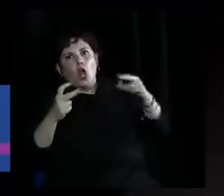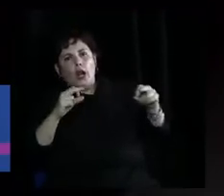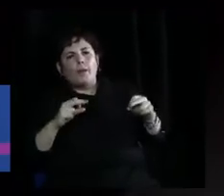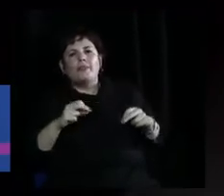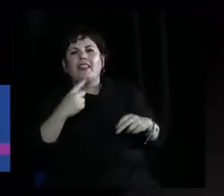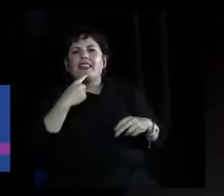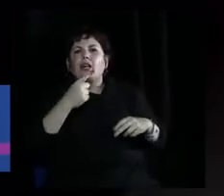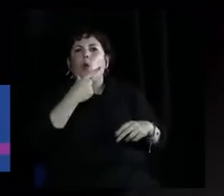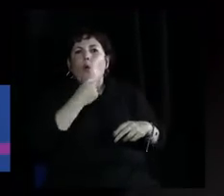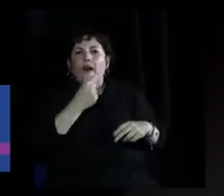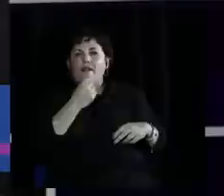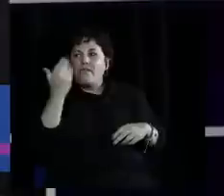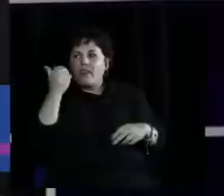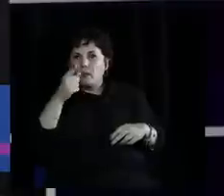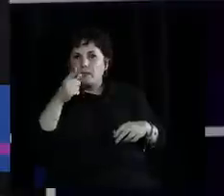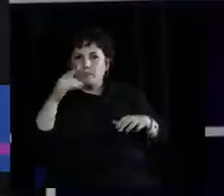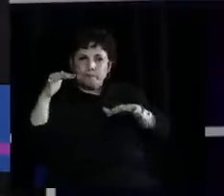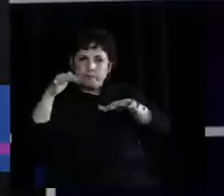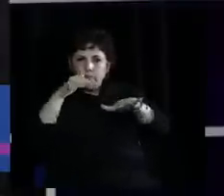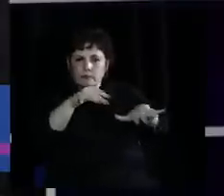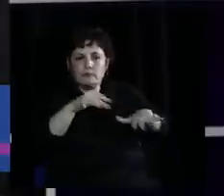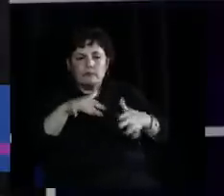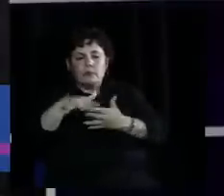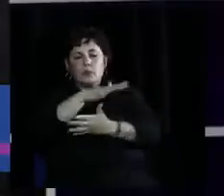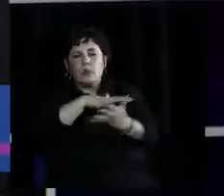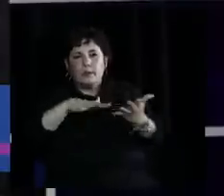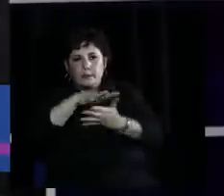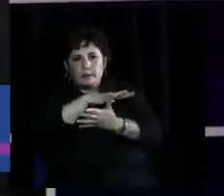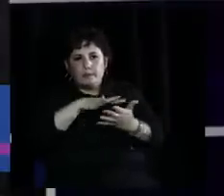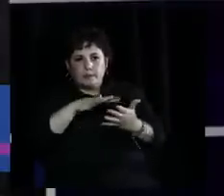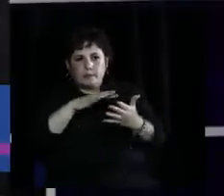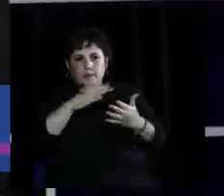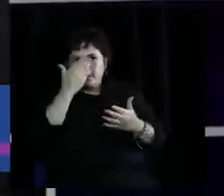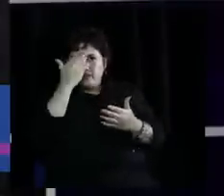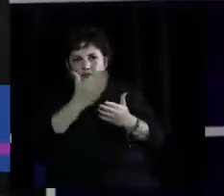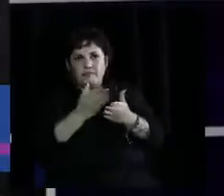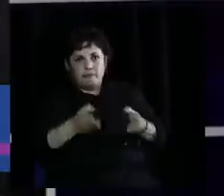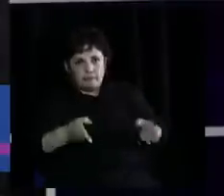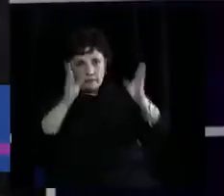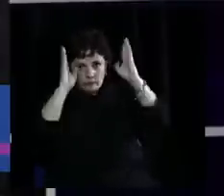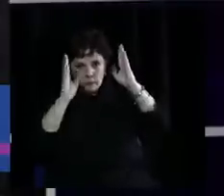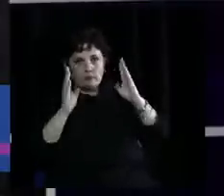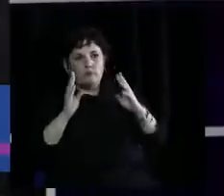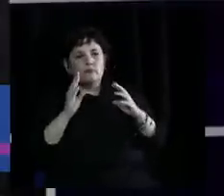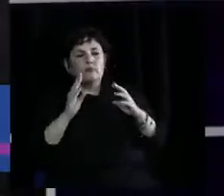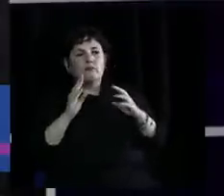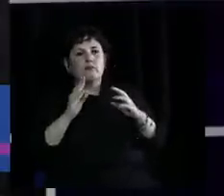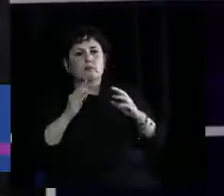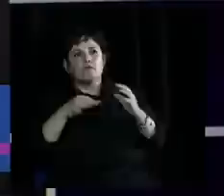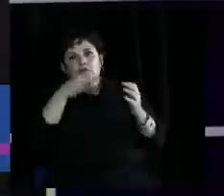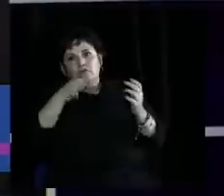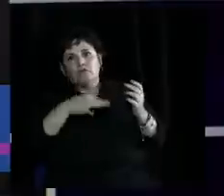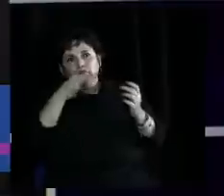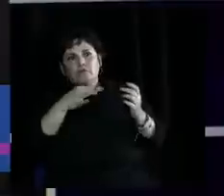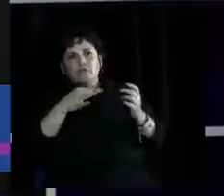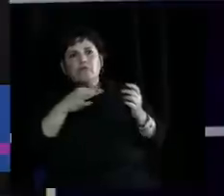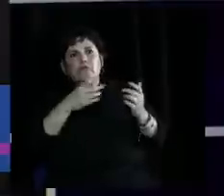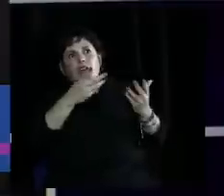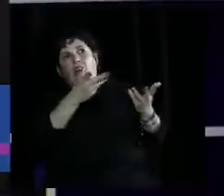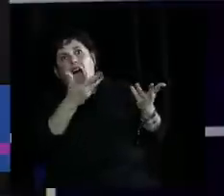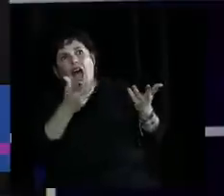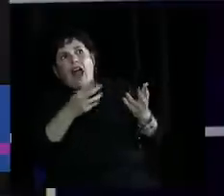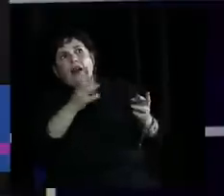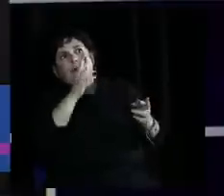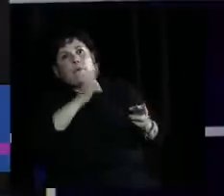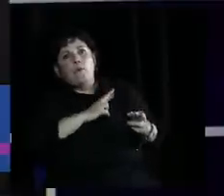jueves, Gabriel, ustedes hicieron una concentración en la plaza frente a la Torre Ejecutiva, con una exposición. ¿Tuvieron algún retorno de